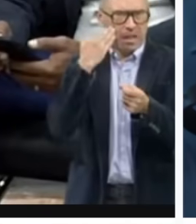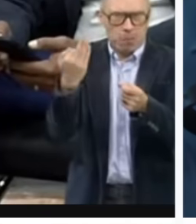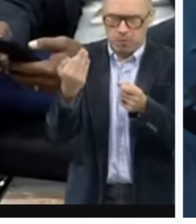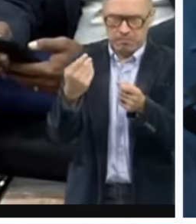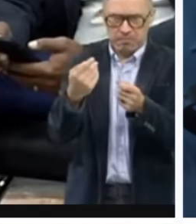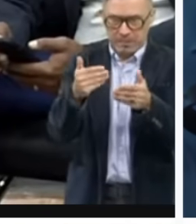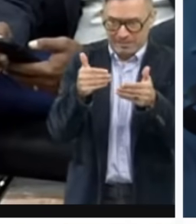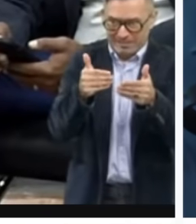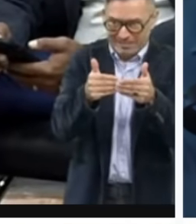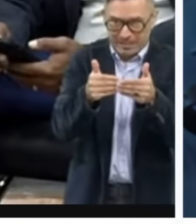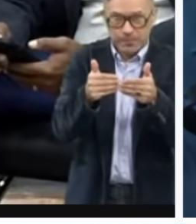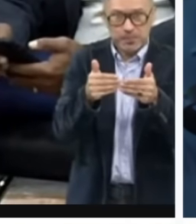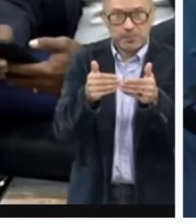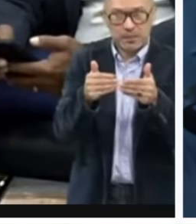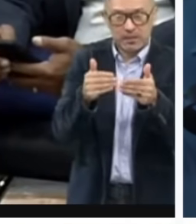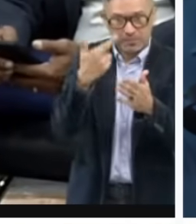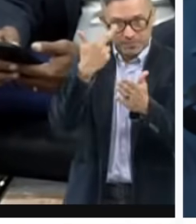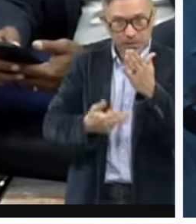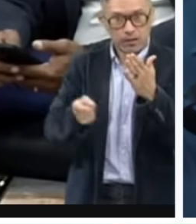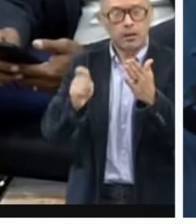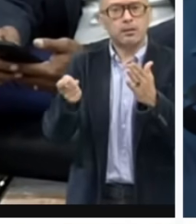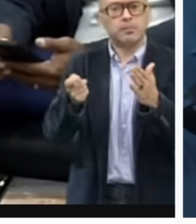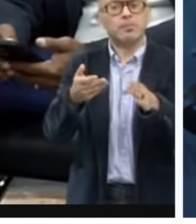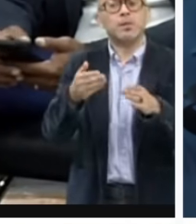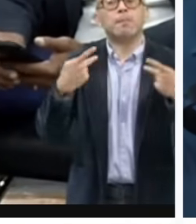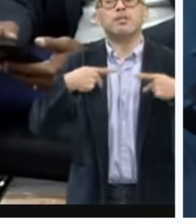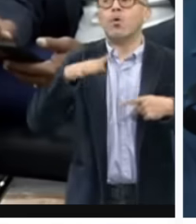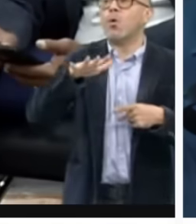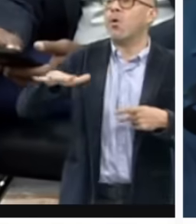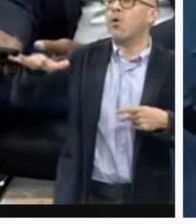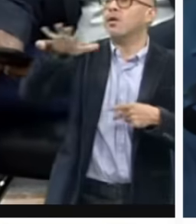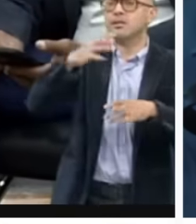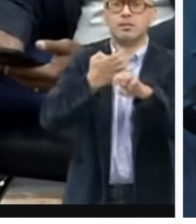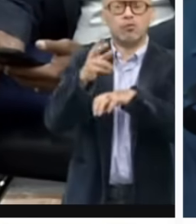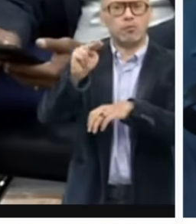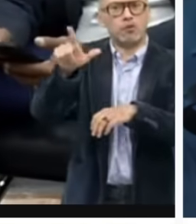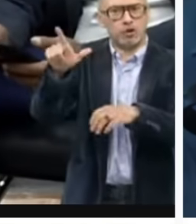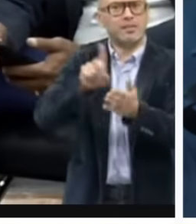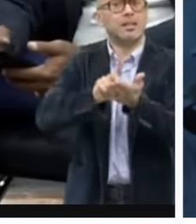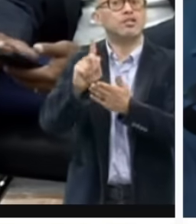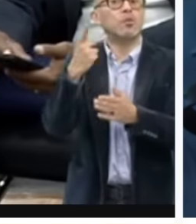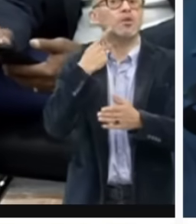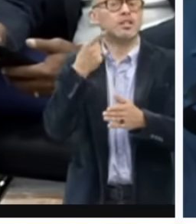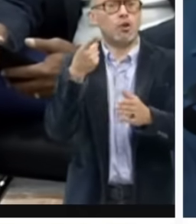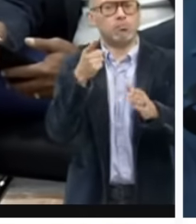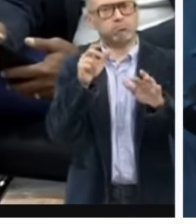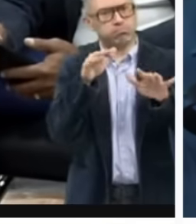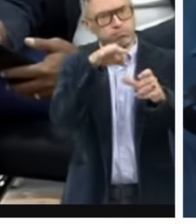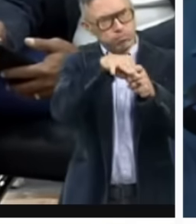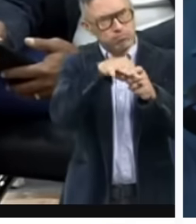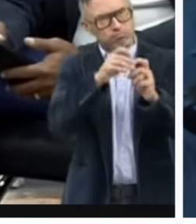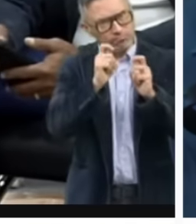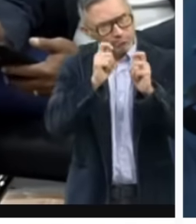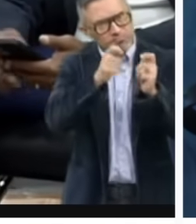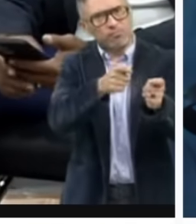o no faltando al derecho político que tuvieron las y los ciudadanos del Estado de Nuevo León al momento de nombrar a un